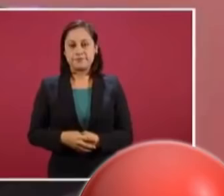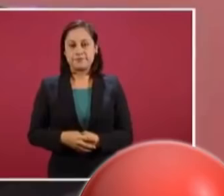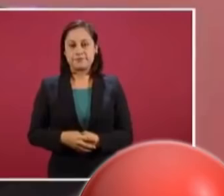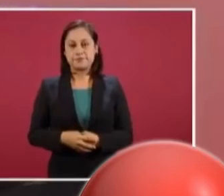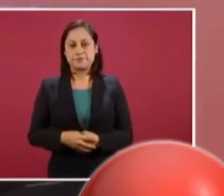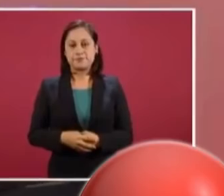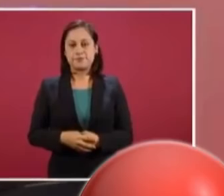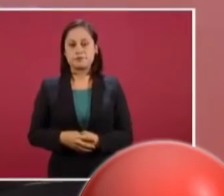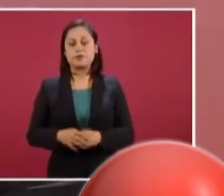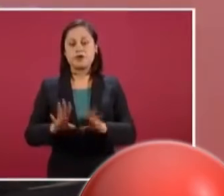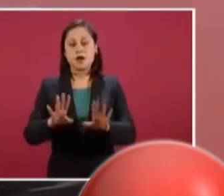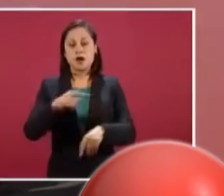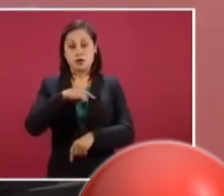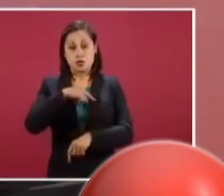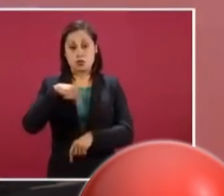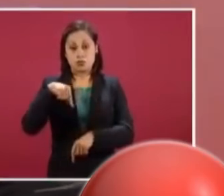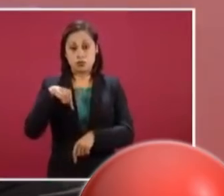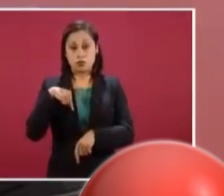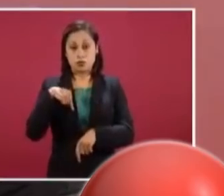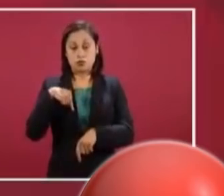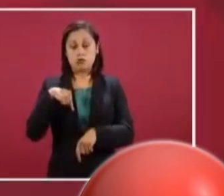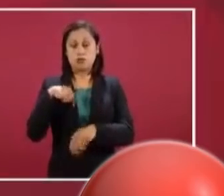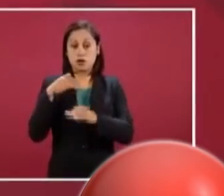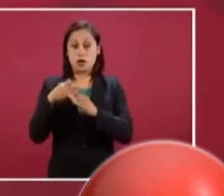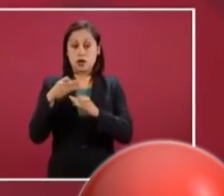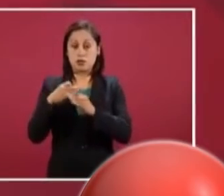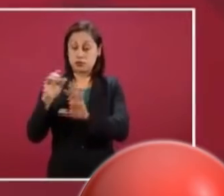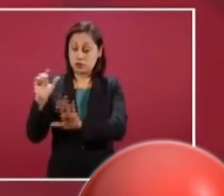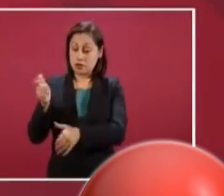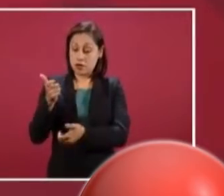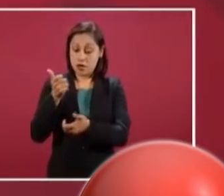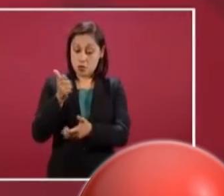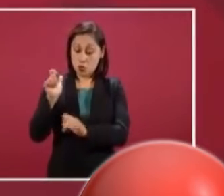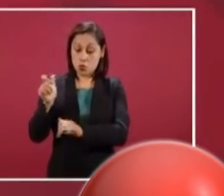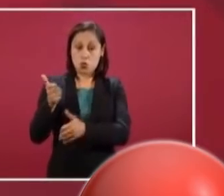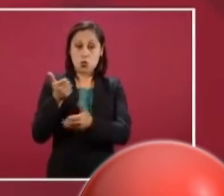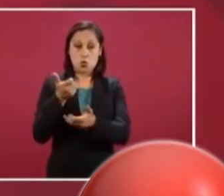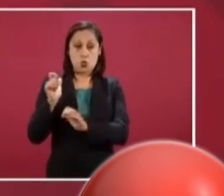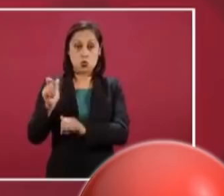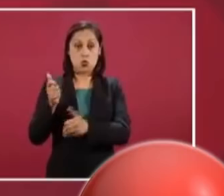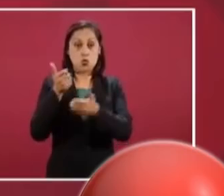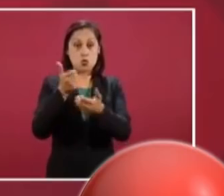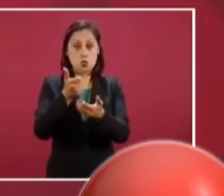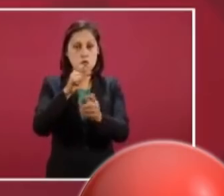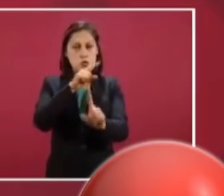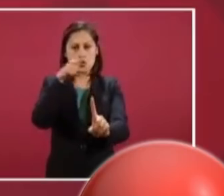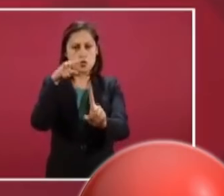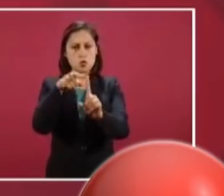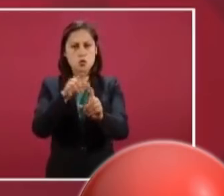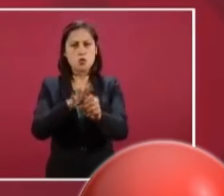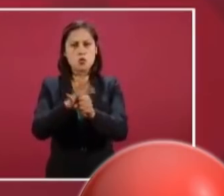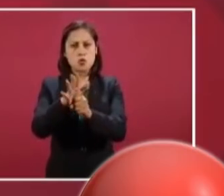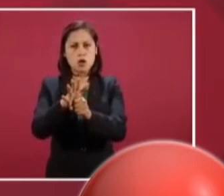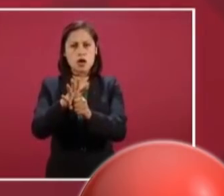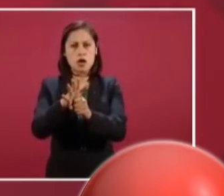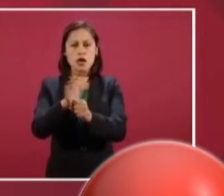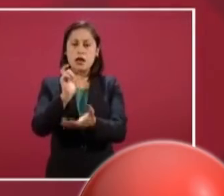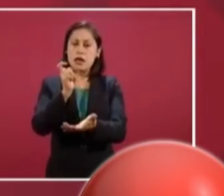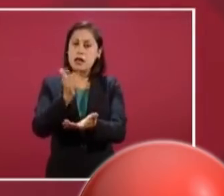estamos destinando bastantes recursos a fortalecer la